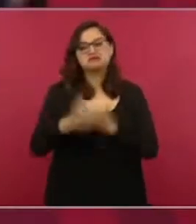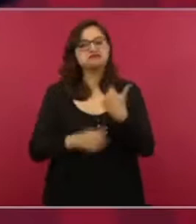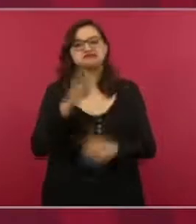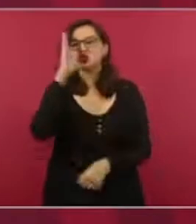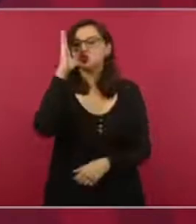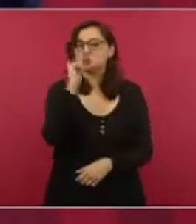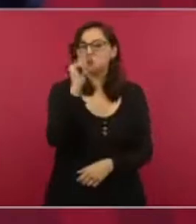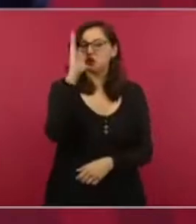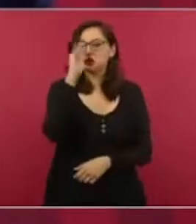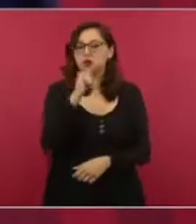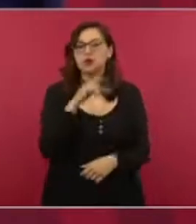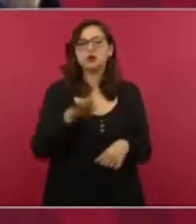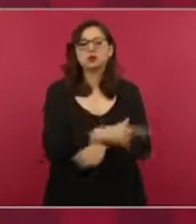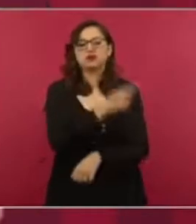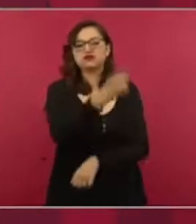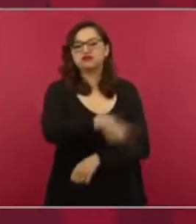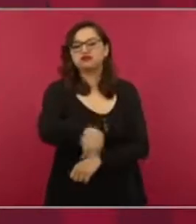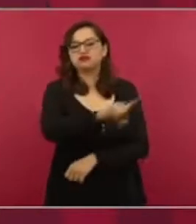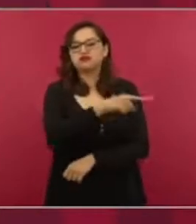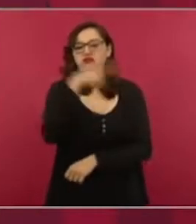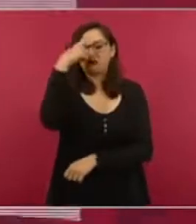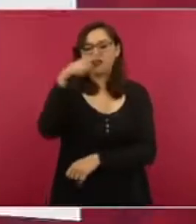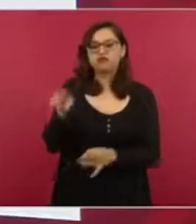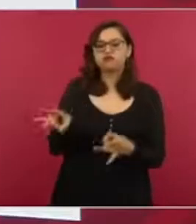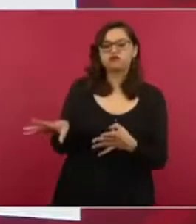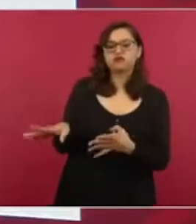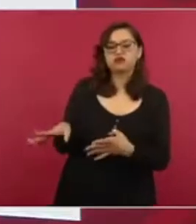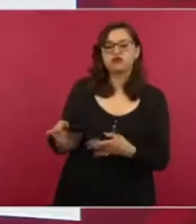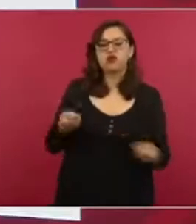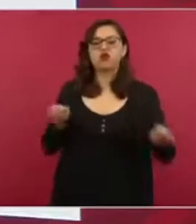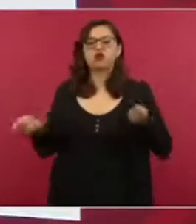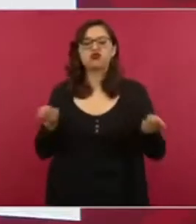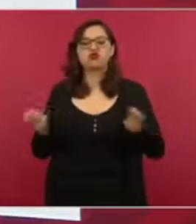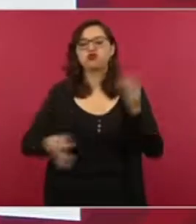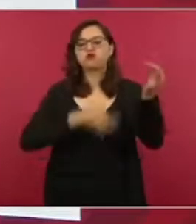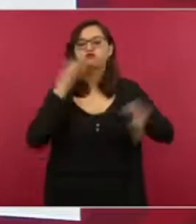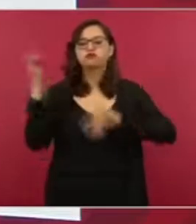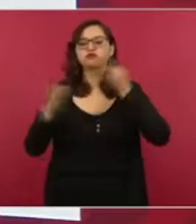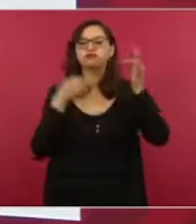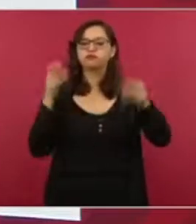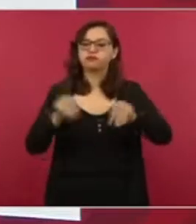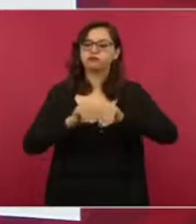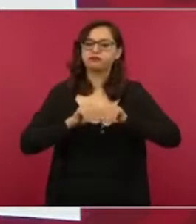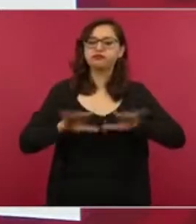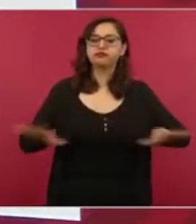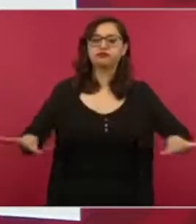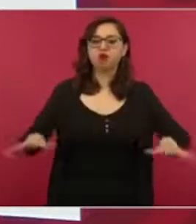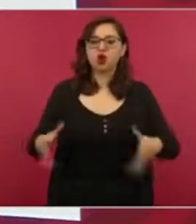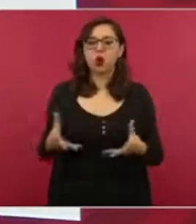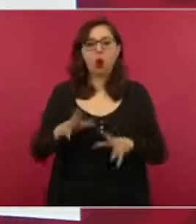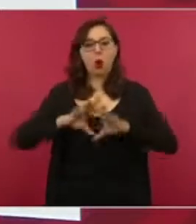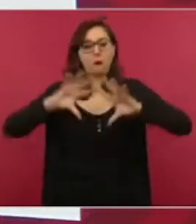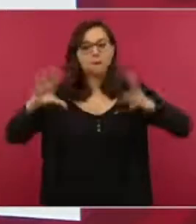Un control absoluto. La llamada dictadura perfecta.